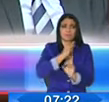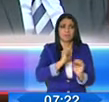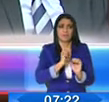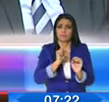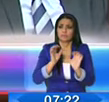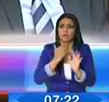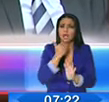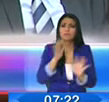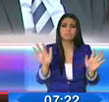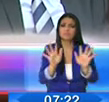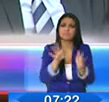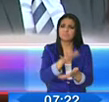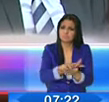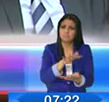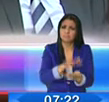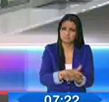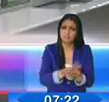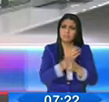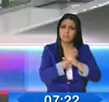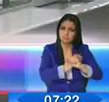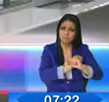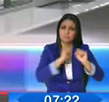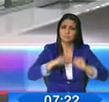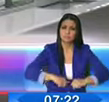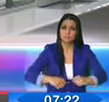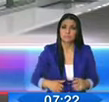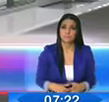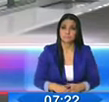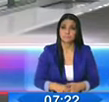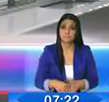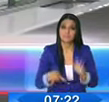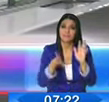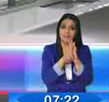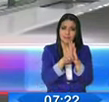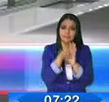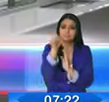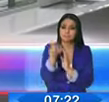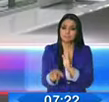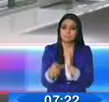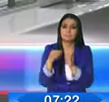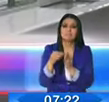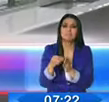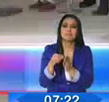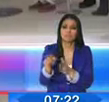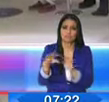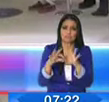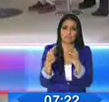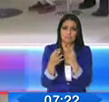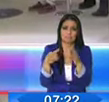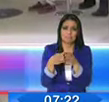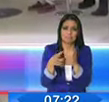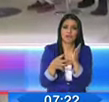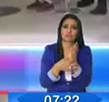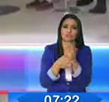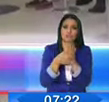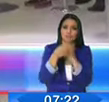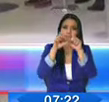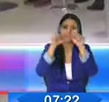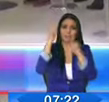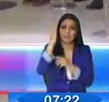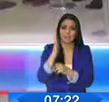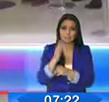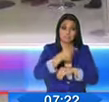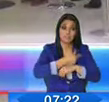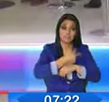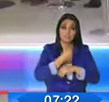incertidumbre al país sobre la causa legal que se sigue a uno de los miembros de la familia jota en el caso de veréis el gerente dijo